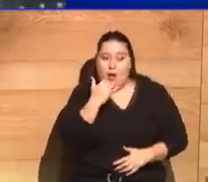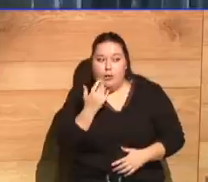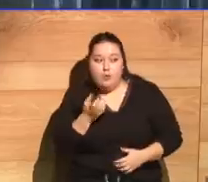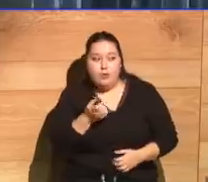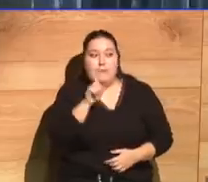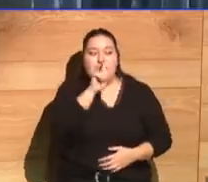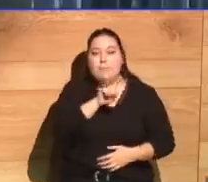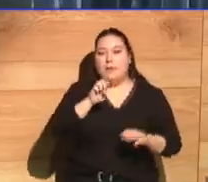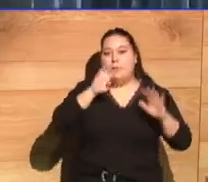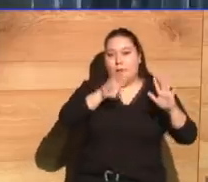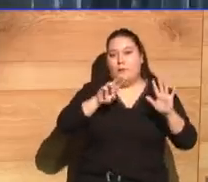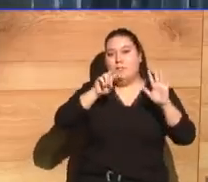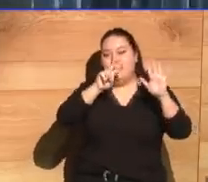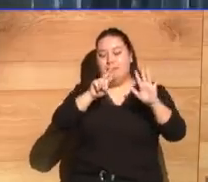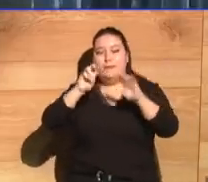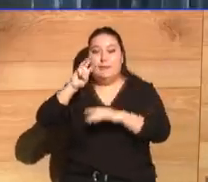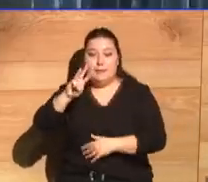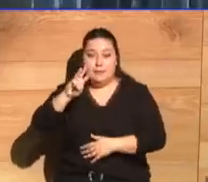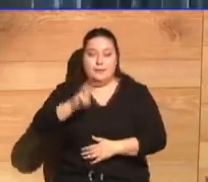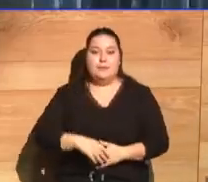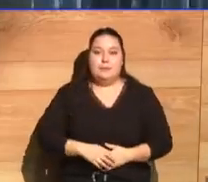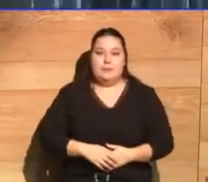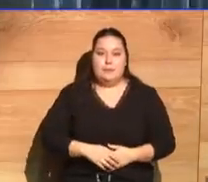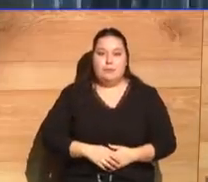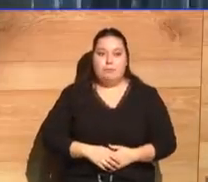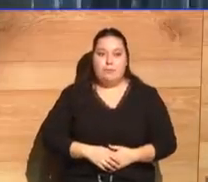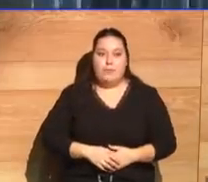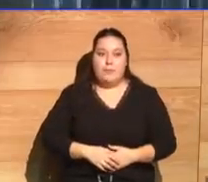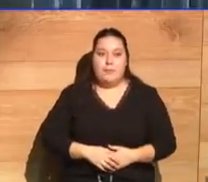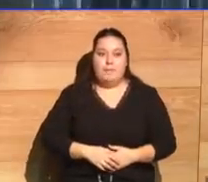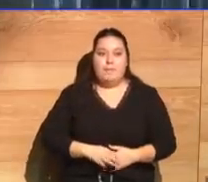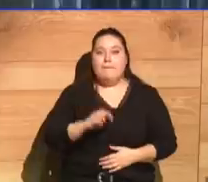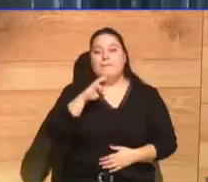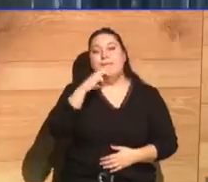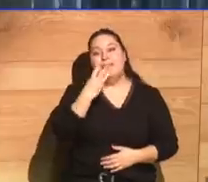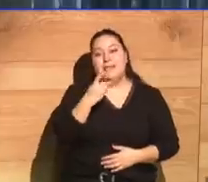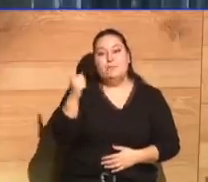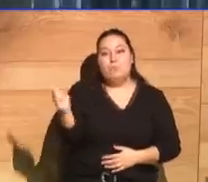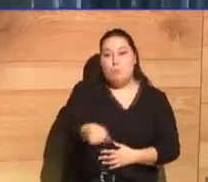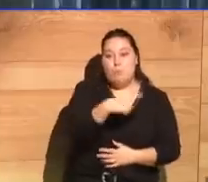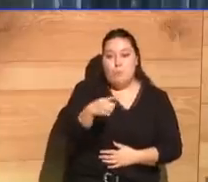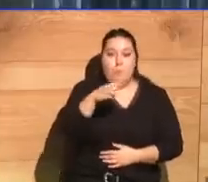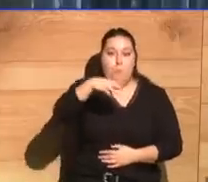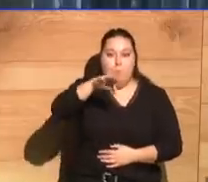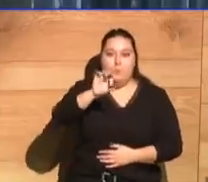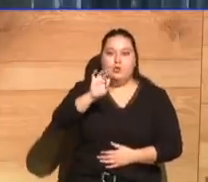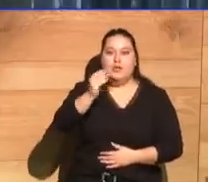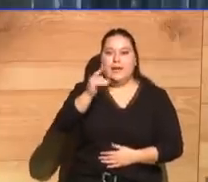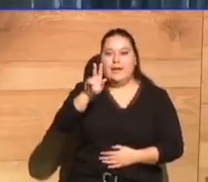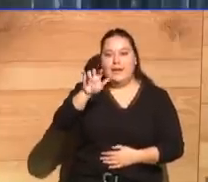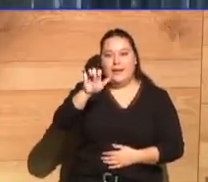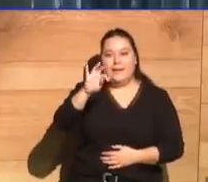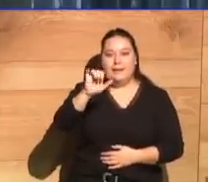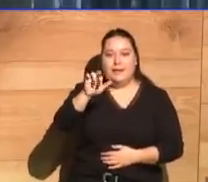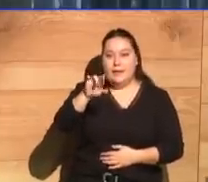En 1973, después de rodar Los Tres Mosqueteros, de hecho... Ah, estamos en el tema, ¿no? Sí. Te